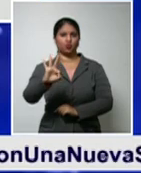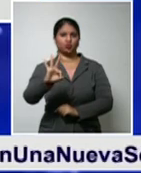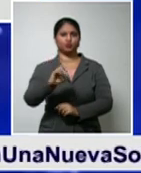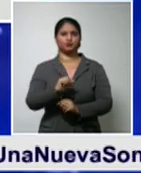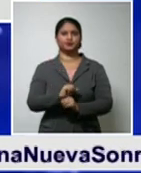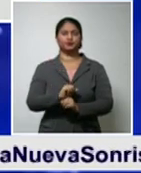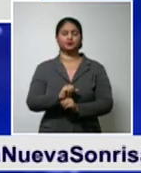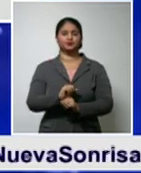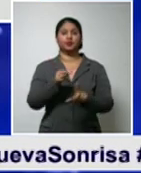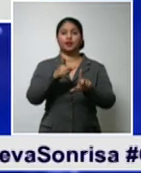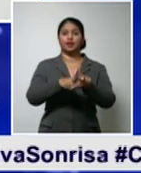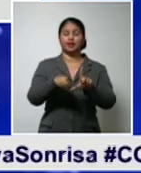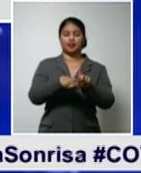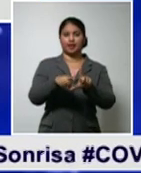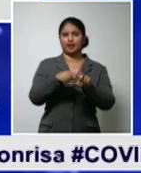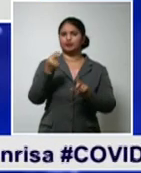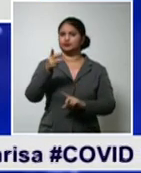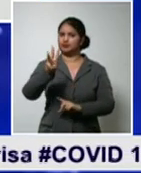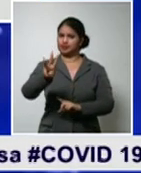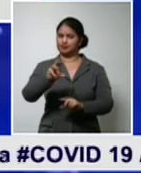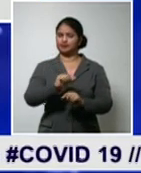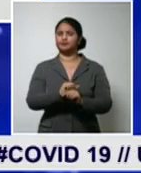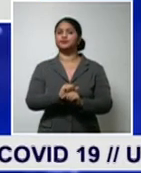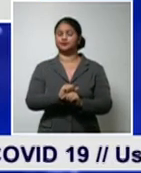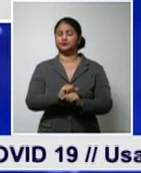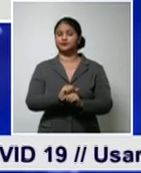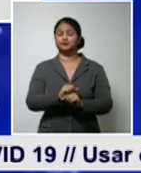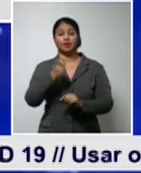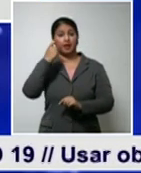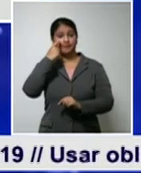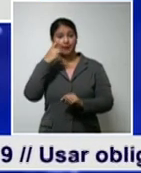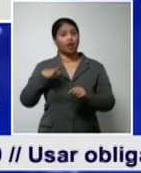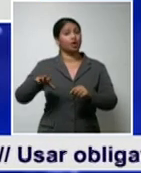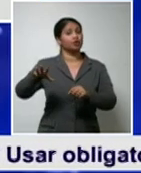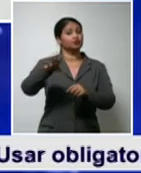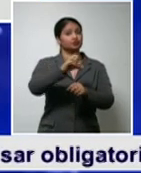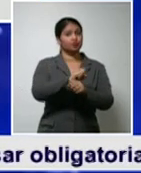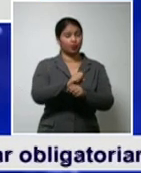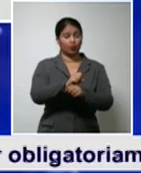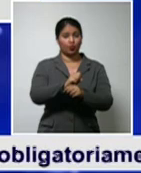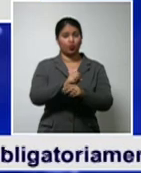disperso y elevado en prácticamente todos sus municipios.